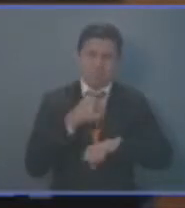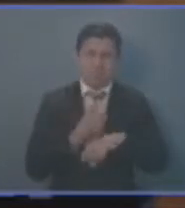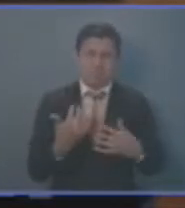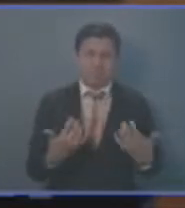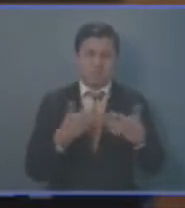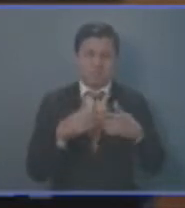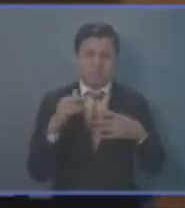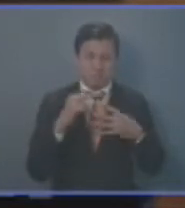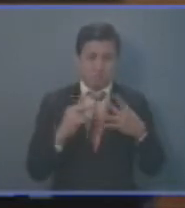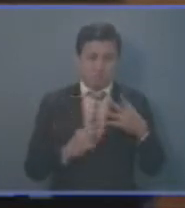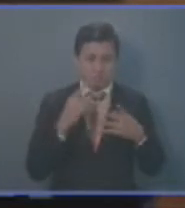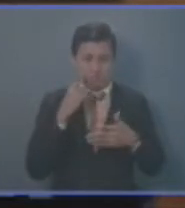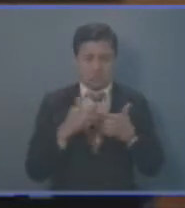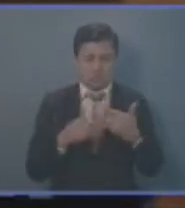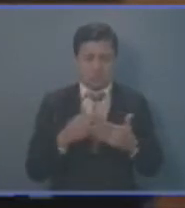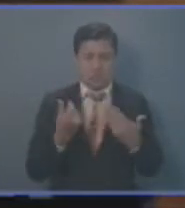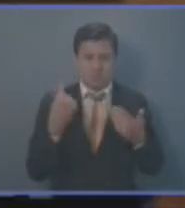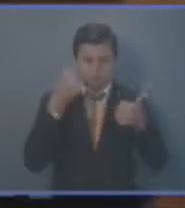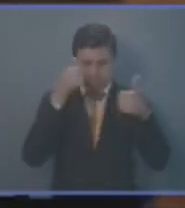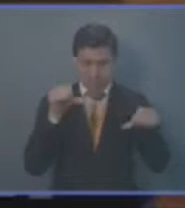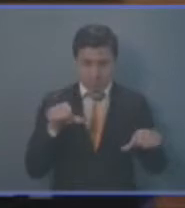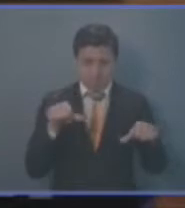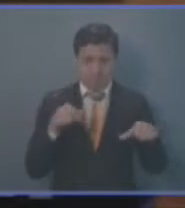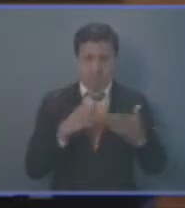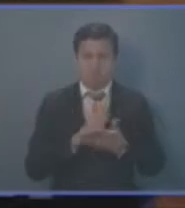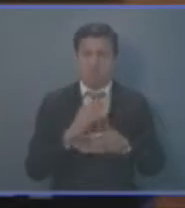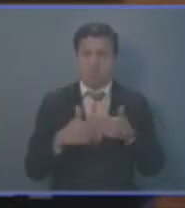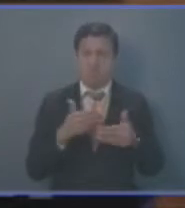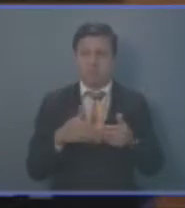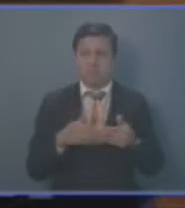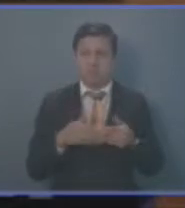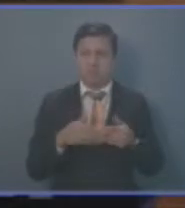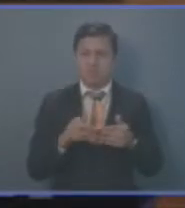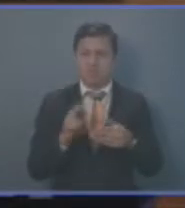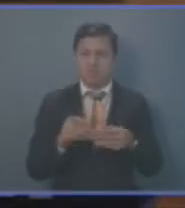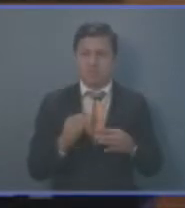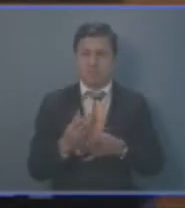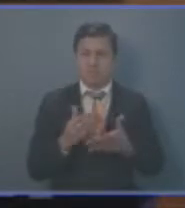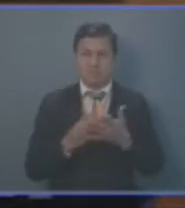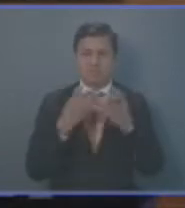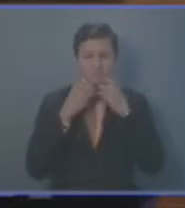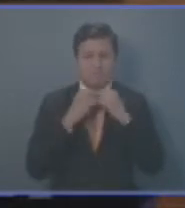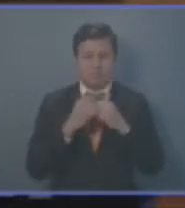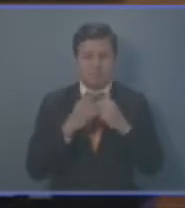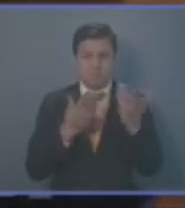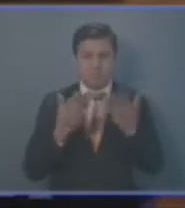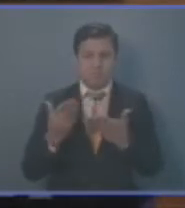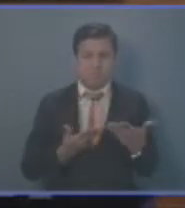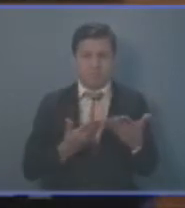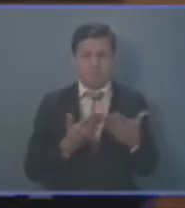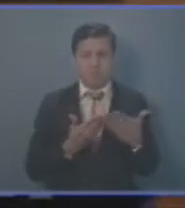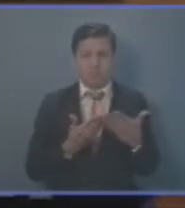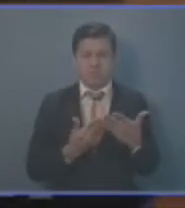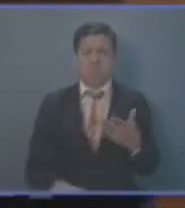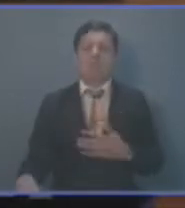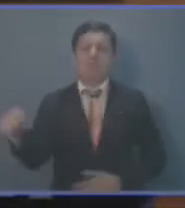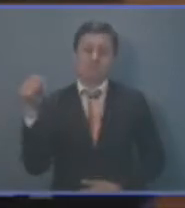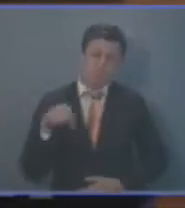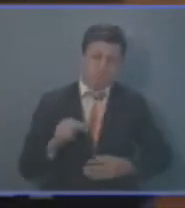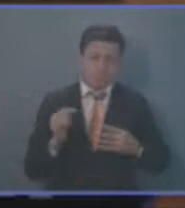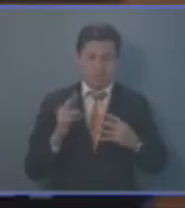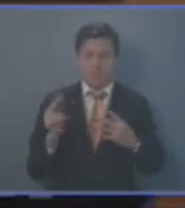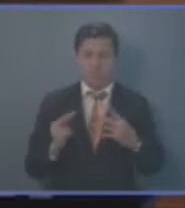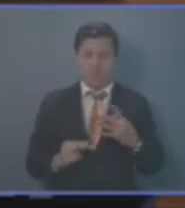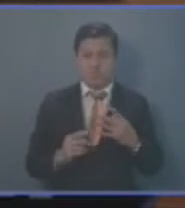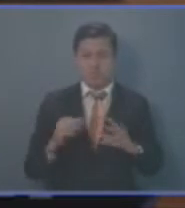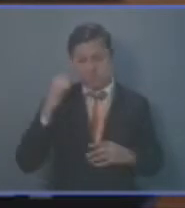la normativa y protocolos aprobados por los siguientes del mismo sobre la garantía de la calidad. Esta normativa y